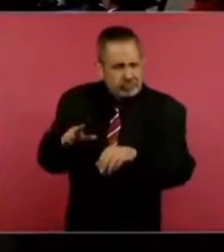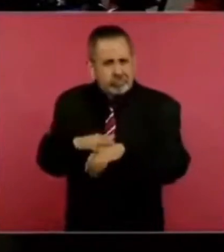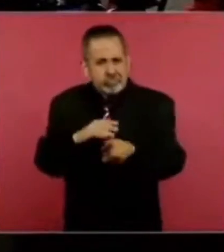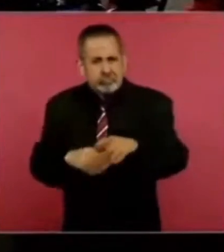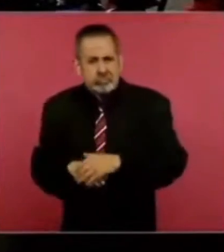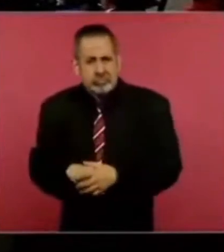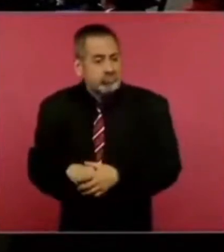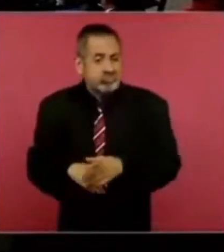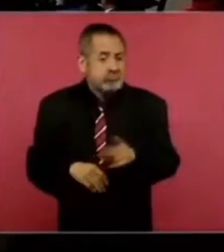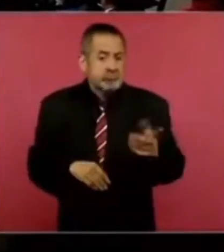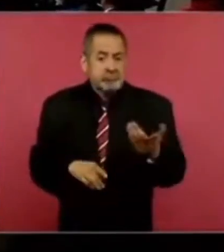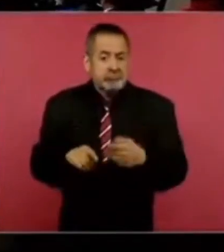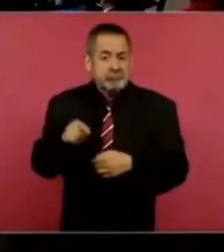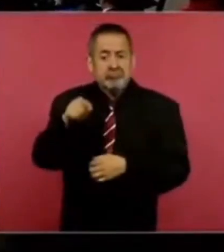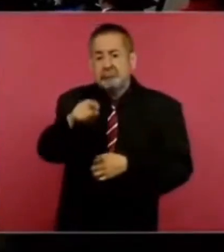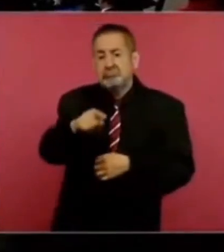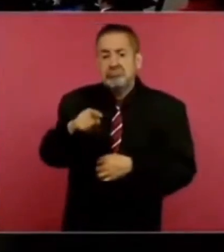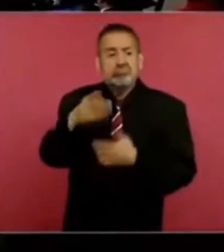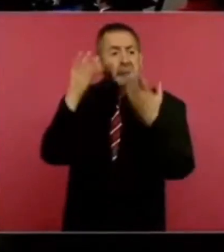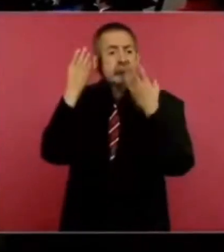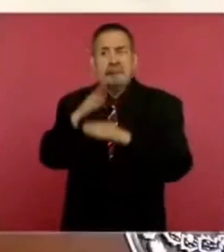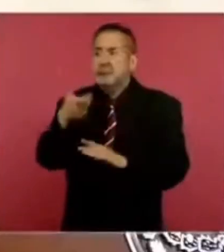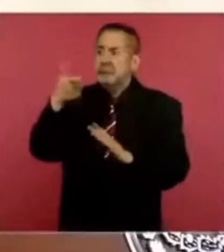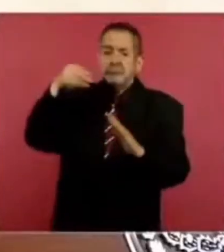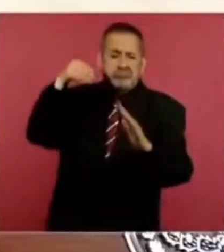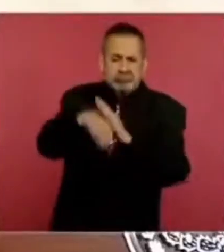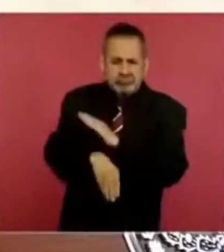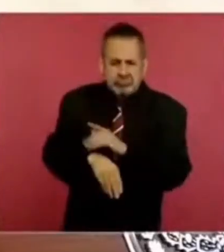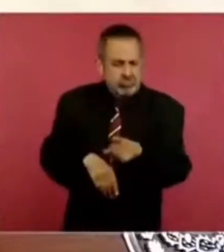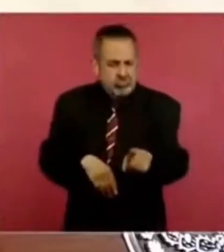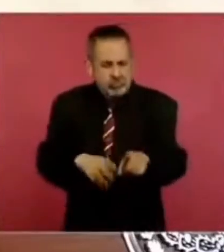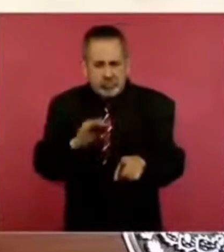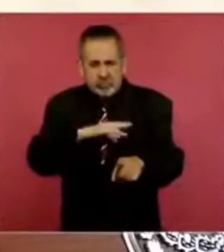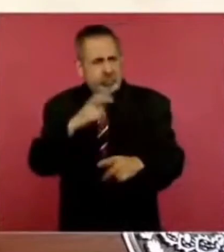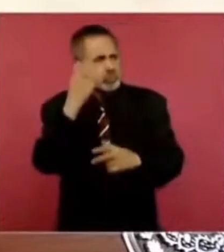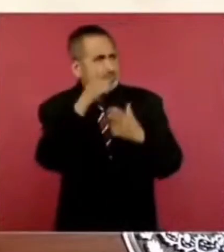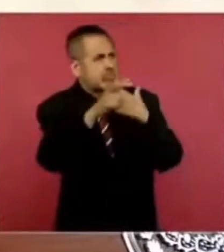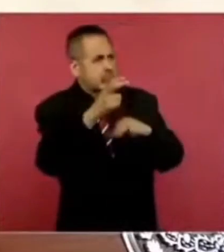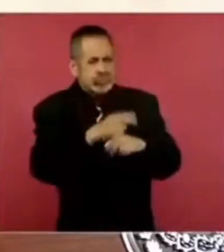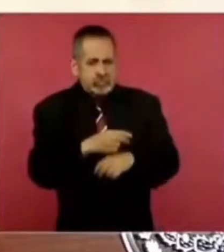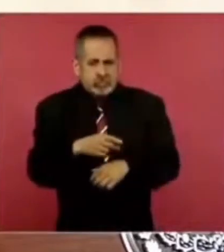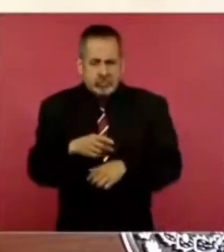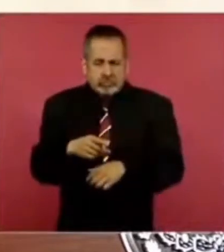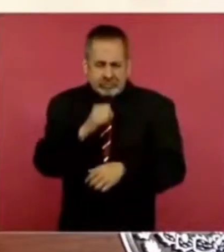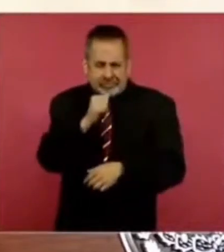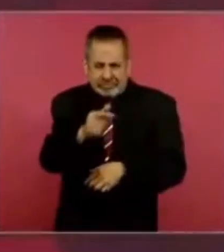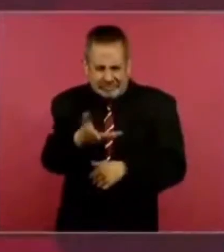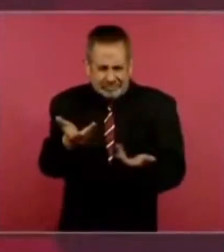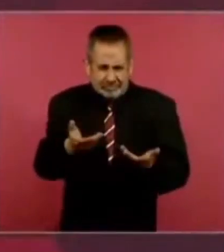se va a caer la bolsa. Oye, pues si tú no tienes inversiones, no, pero va a ser tremendo.